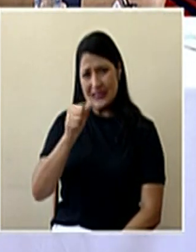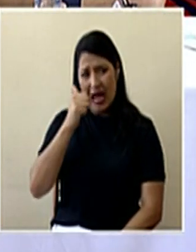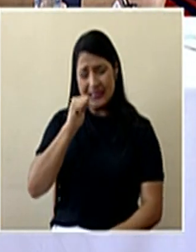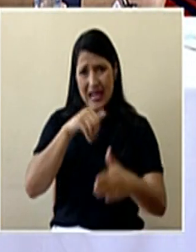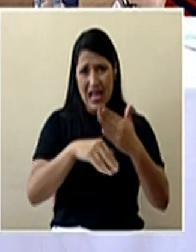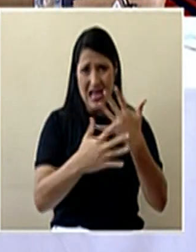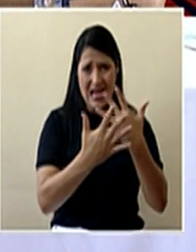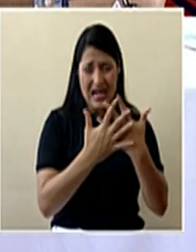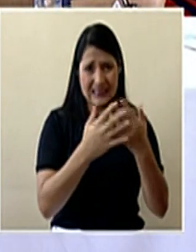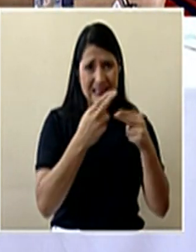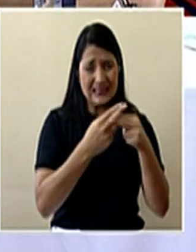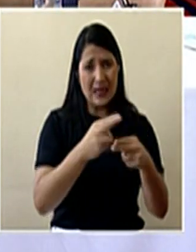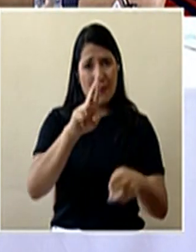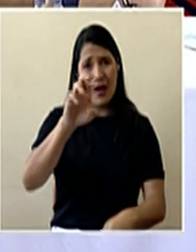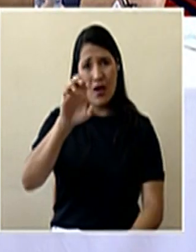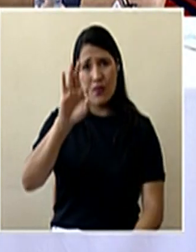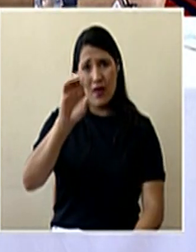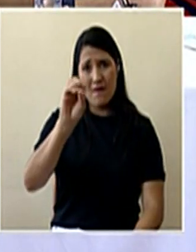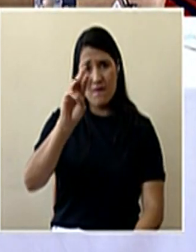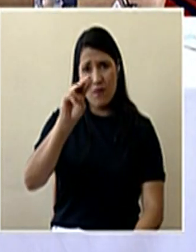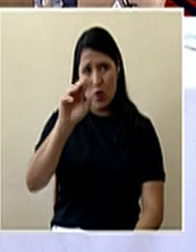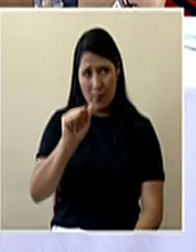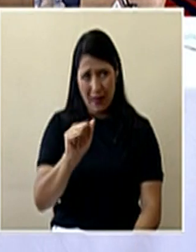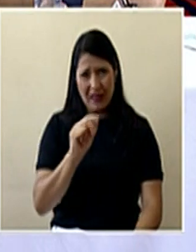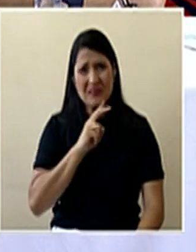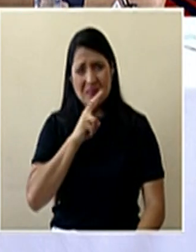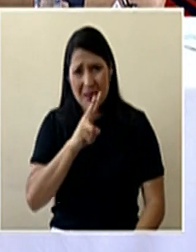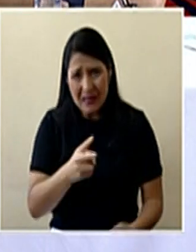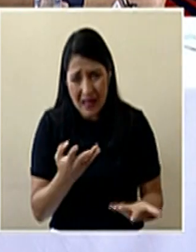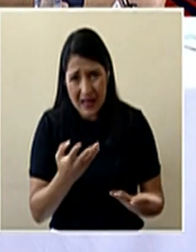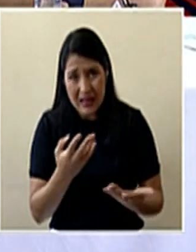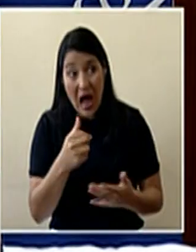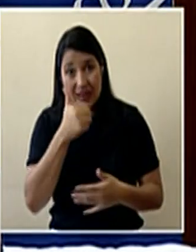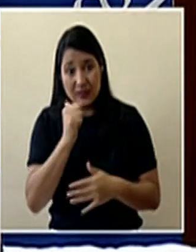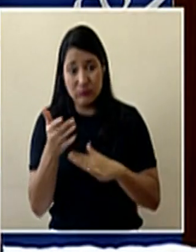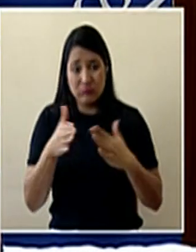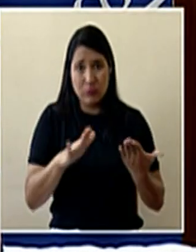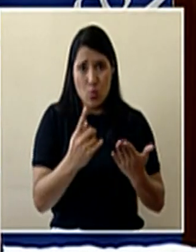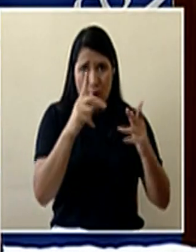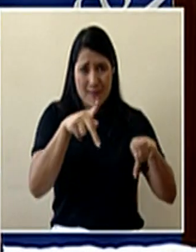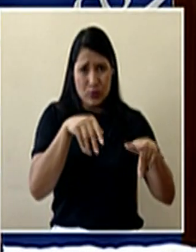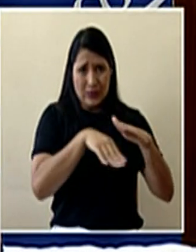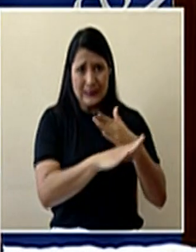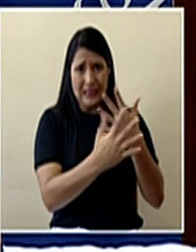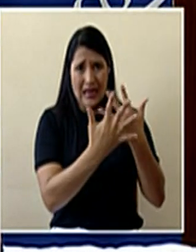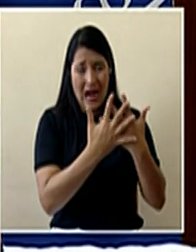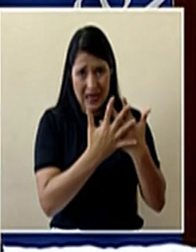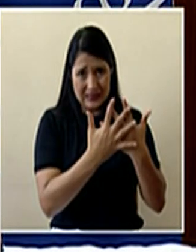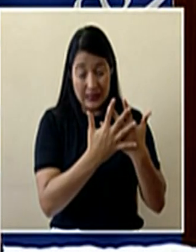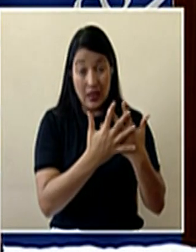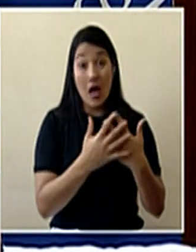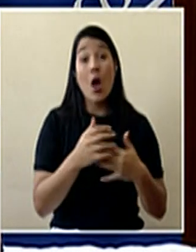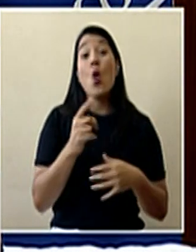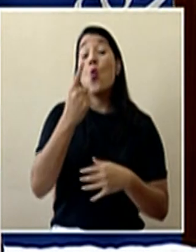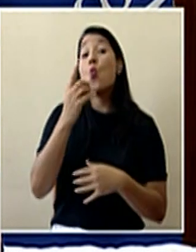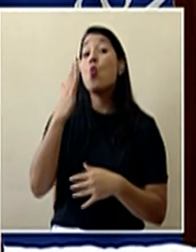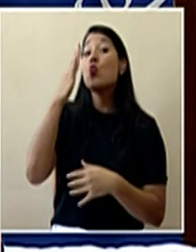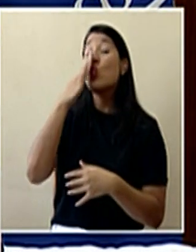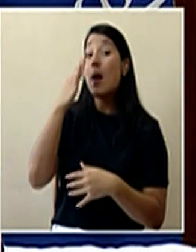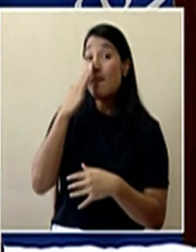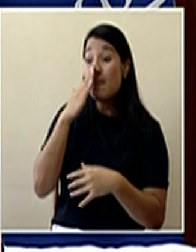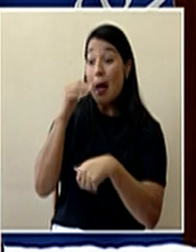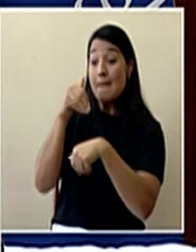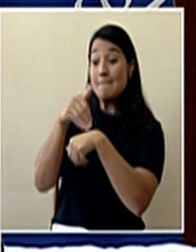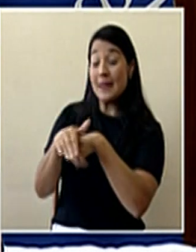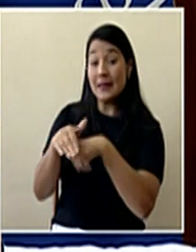solo se refirieron al privado de libertad que falleció de apellido Aguilar. La pregunta fue: una madre de un privado de libertad envía un audio a este medio